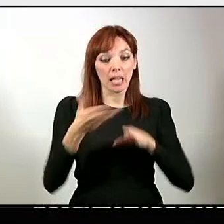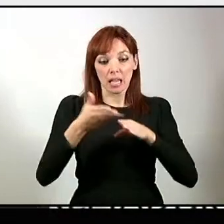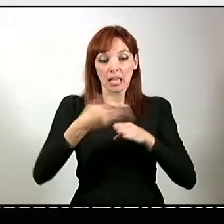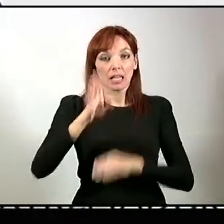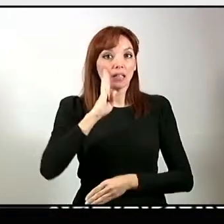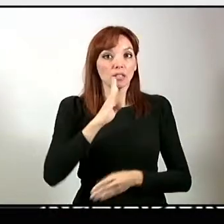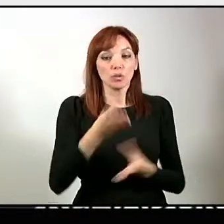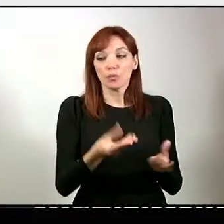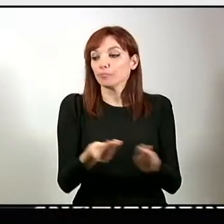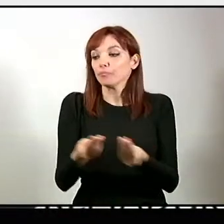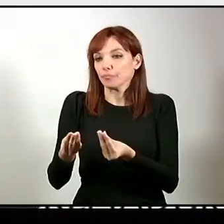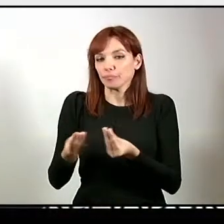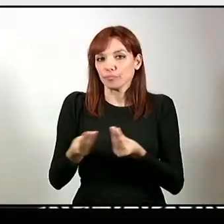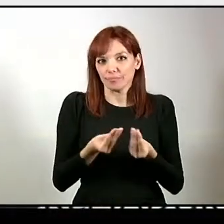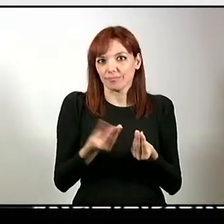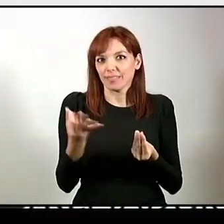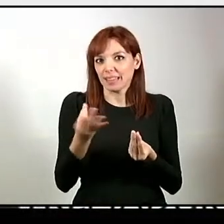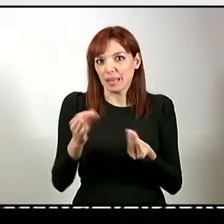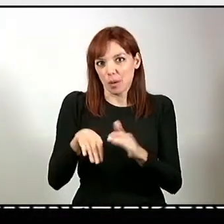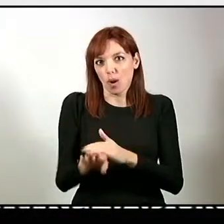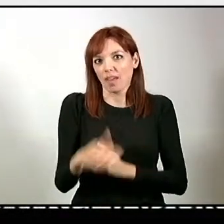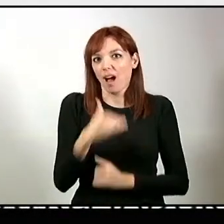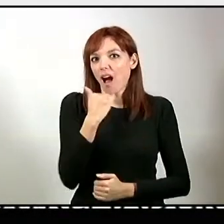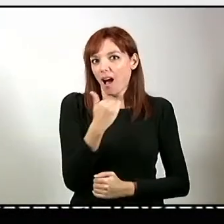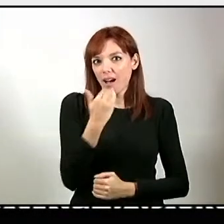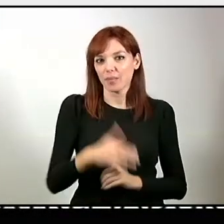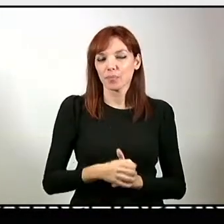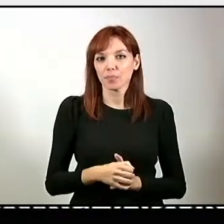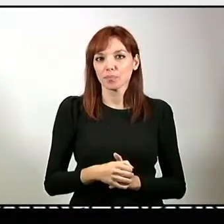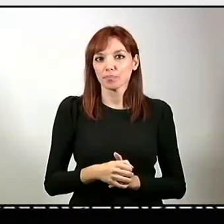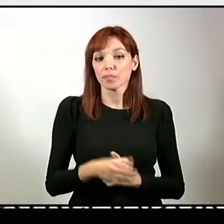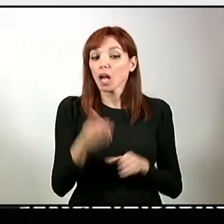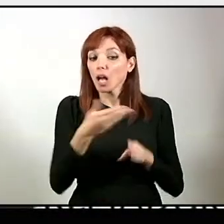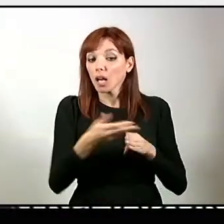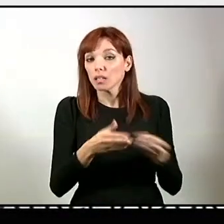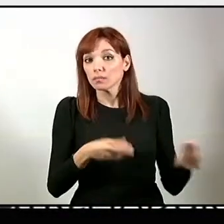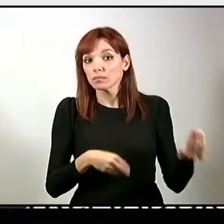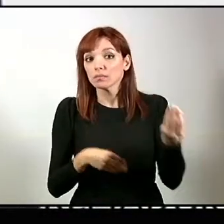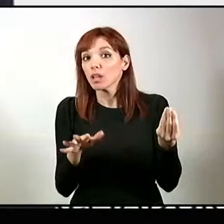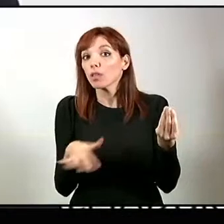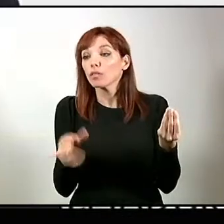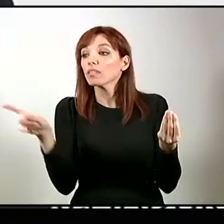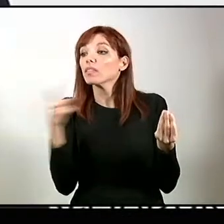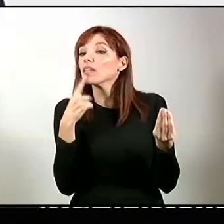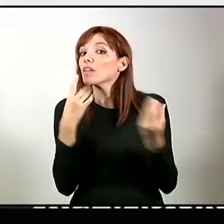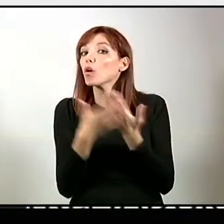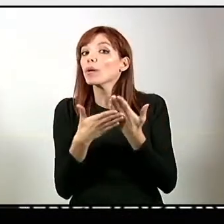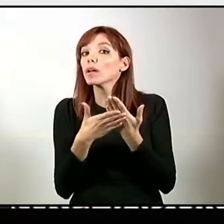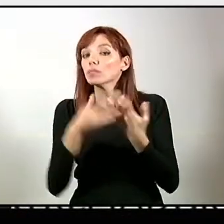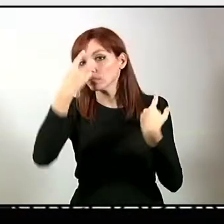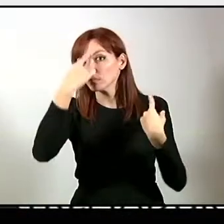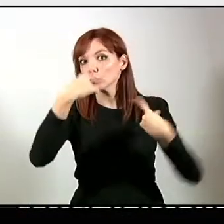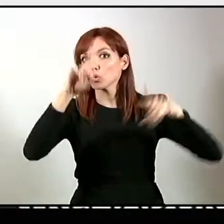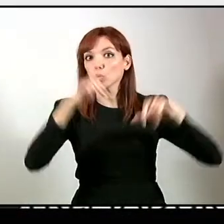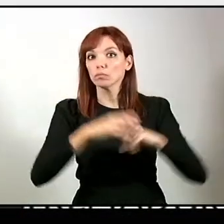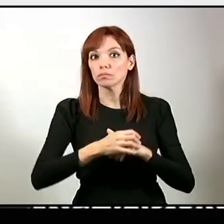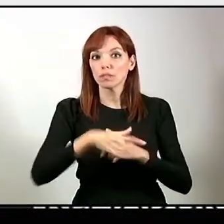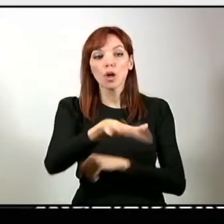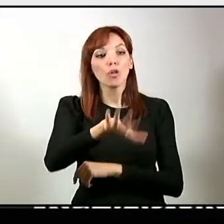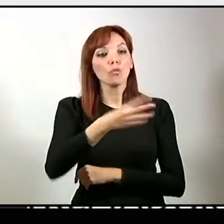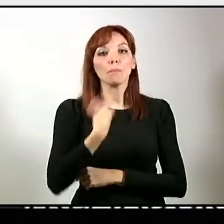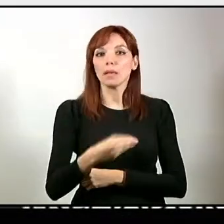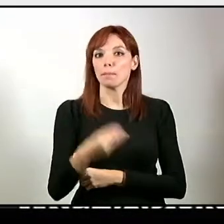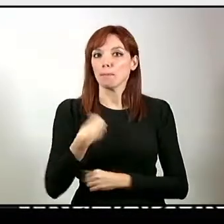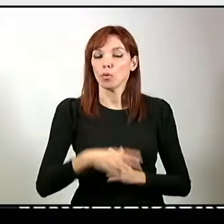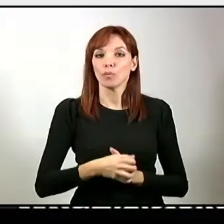algún lugar a parar, y que donde van a ir a parar, según la previsión del Gobierno, es precisamente donde hay centrales nucleares. Por